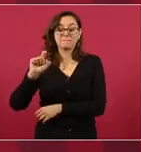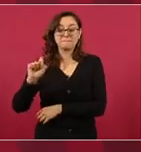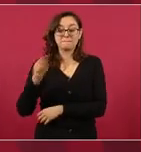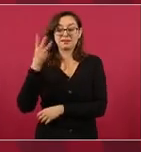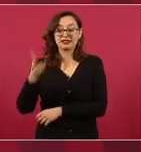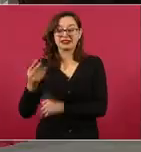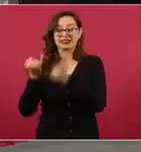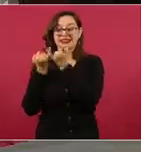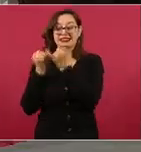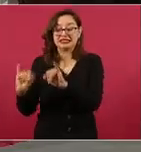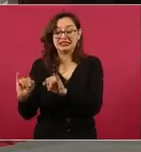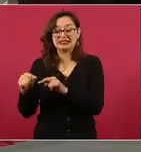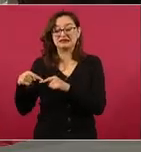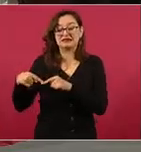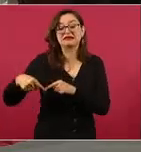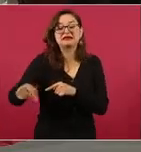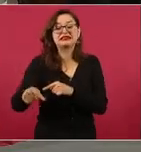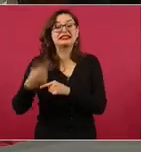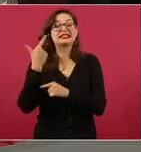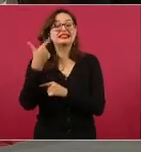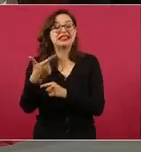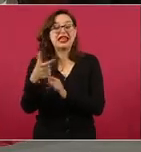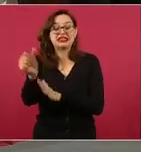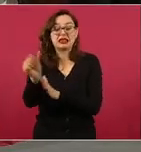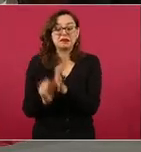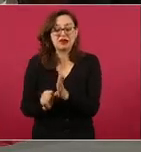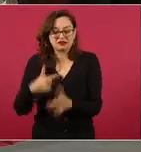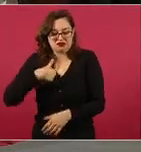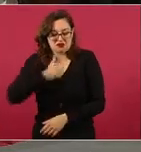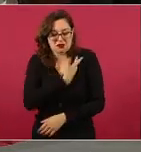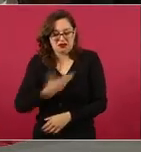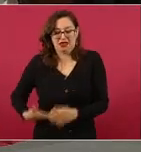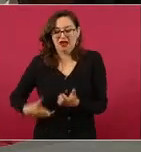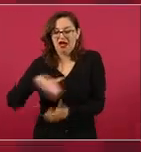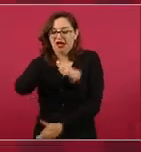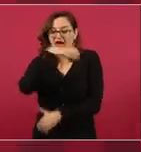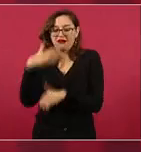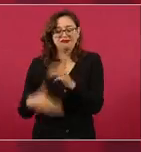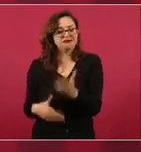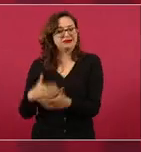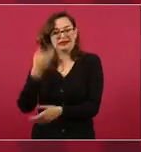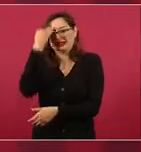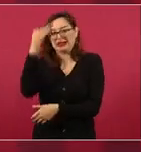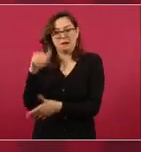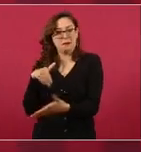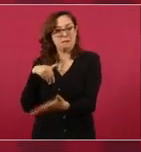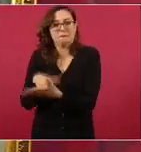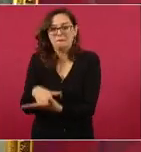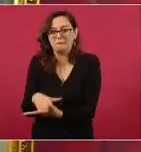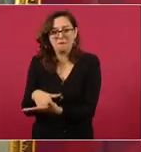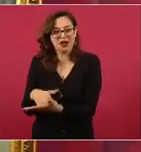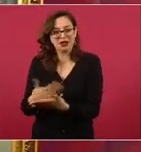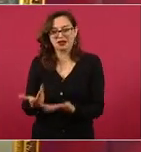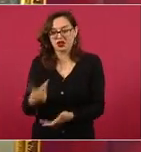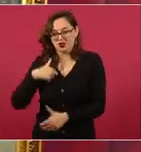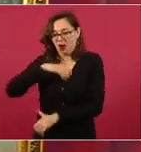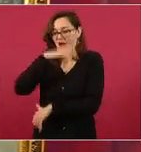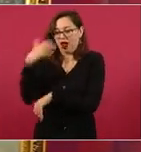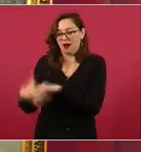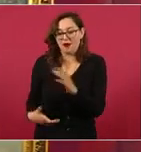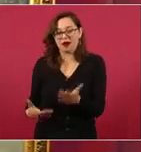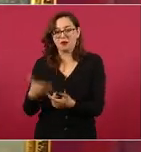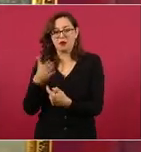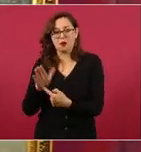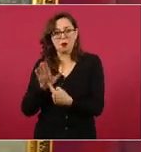Van a faltar, creo que, 7 meses para terminar. Entonces ya tenemos el tiempo